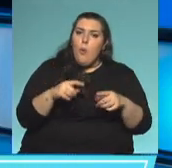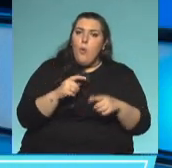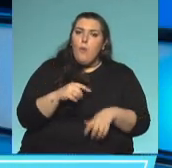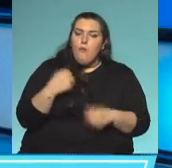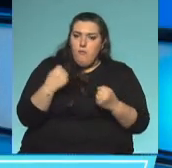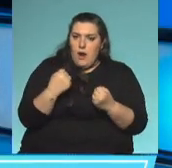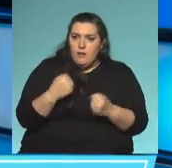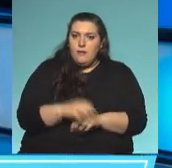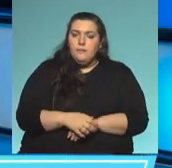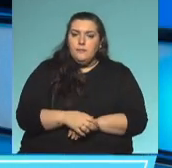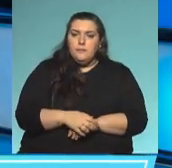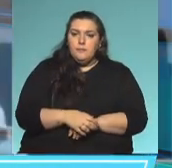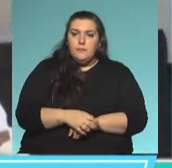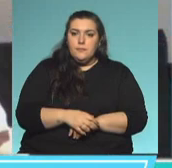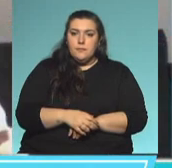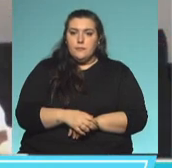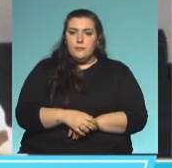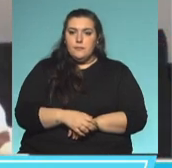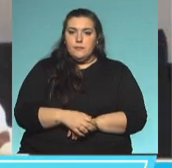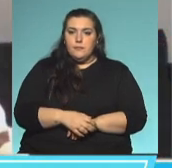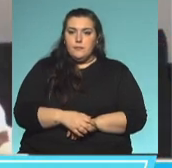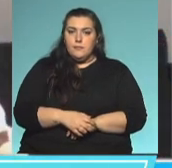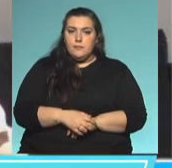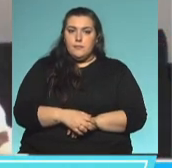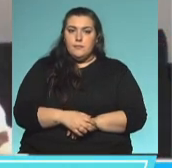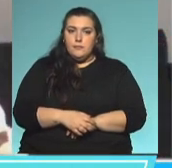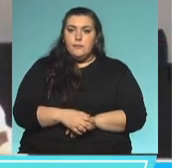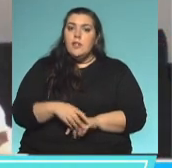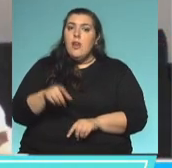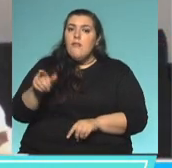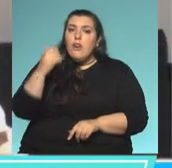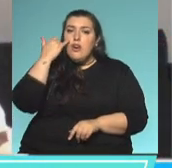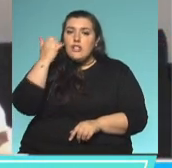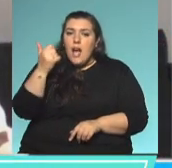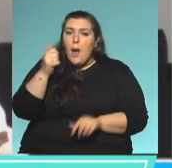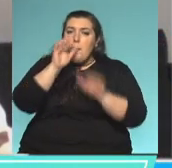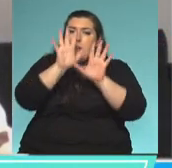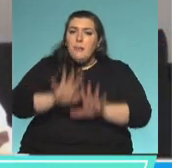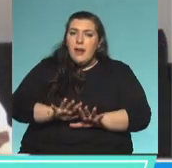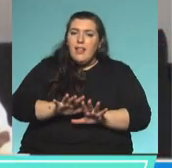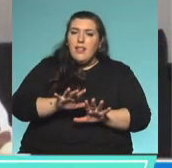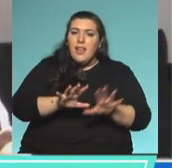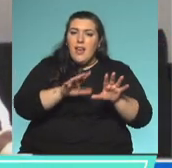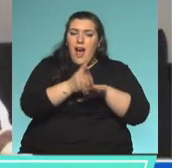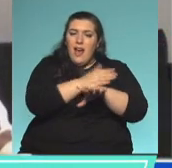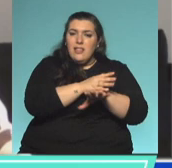pusiste, como decía Miguel, en etapa formativa en la camiseta de la selección. ¿Cómo fue eso? ¿Cómo lo sentiste?